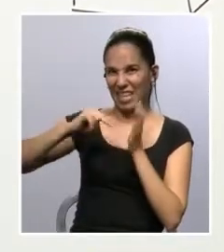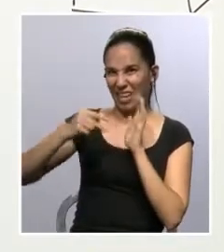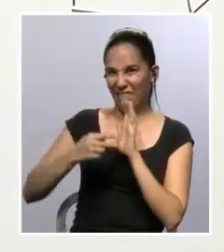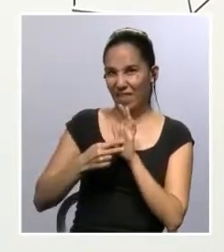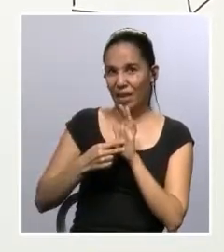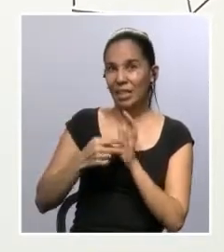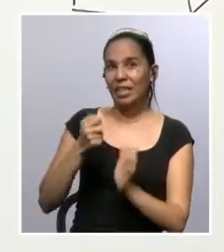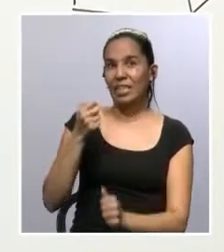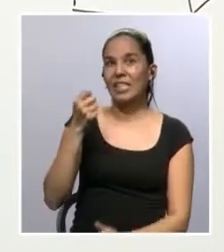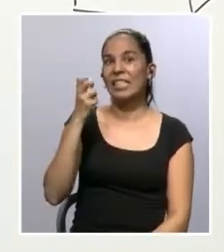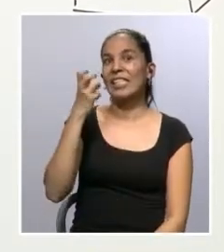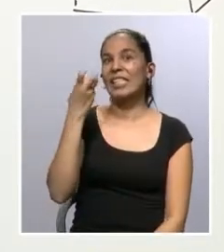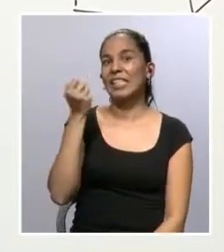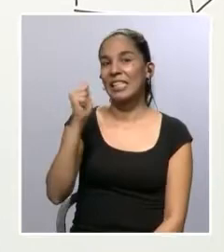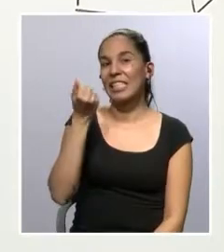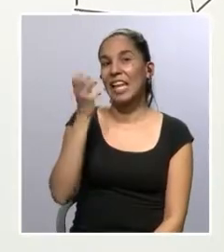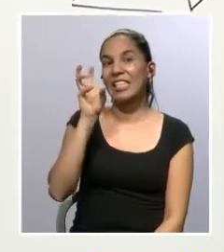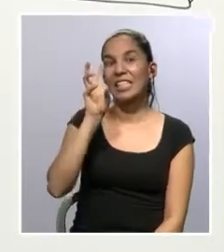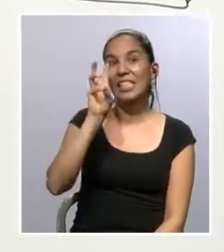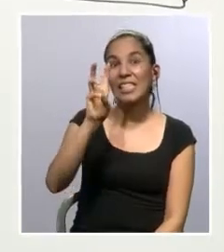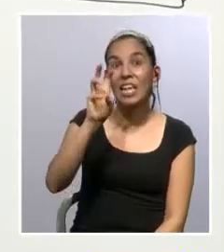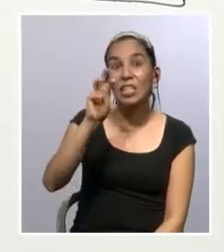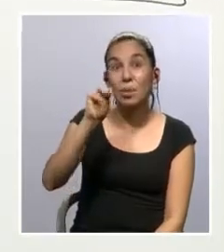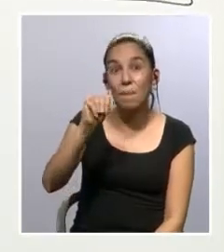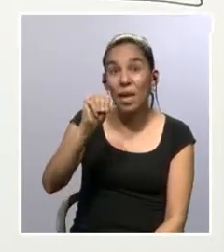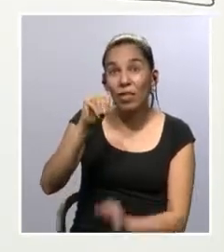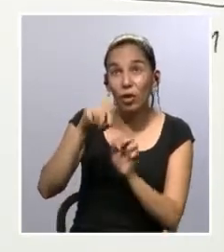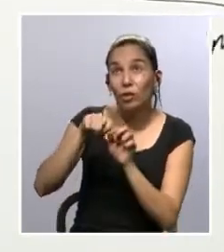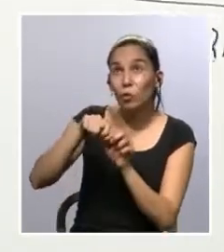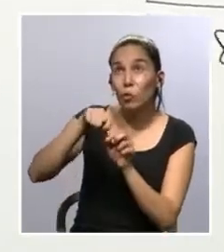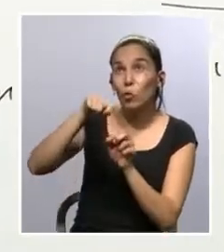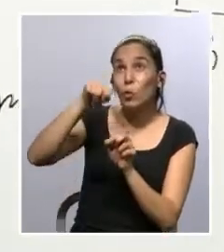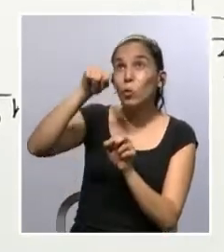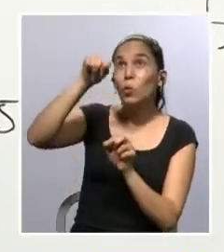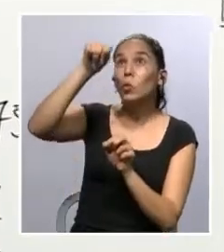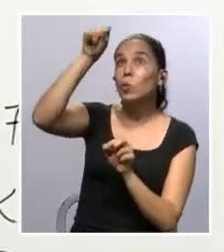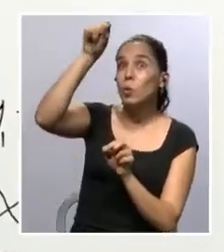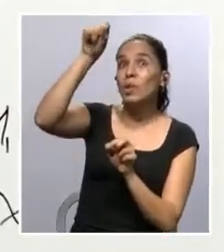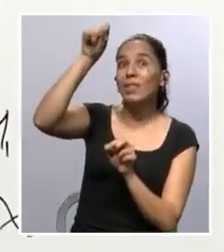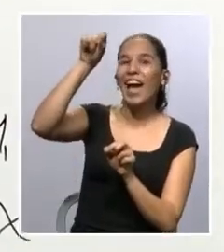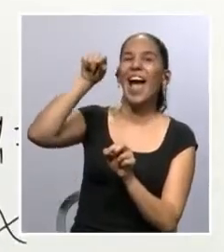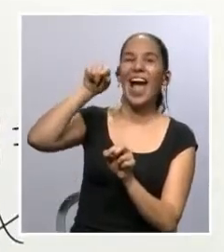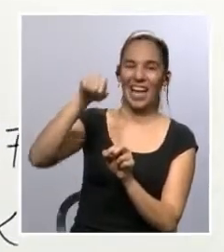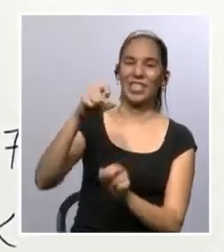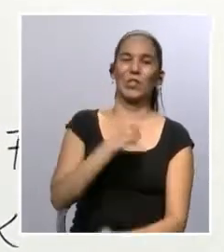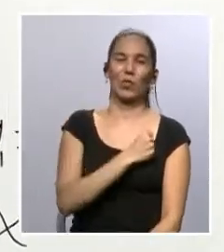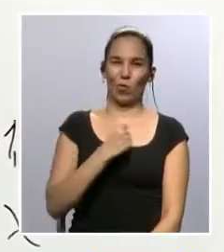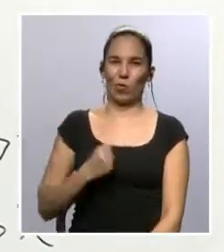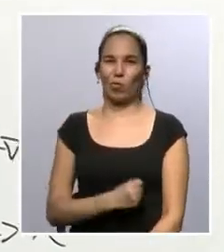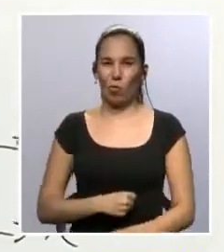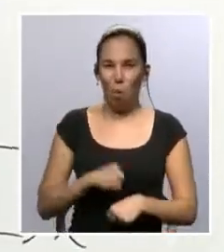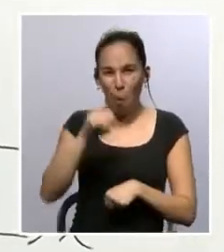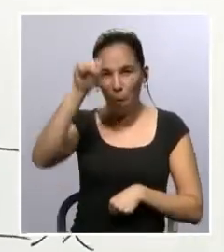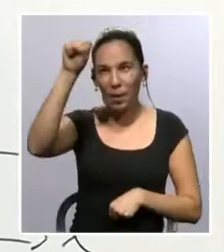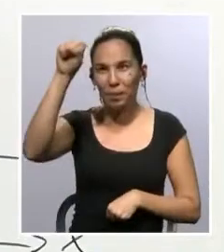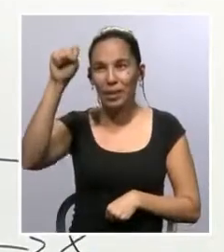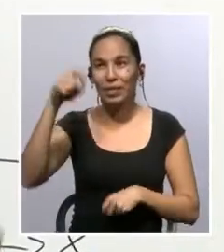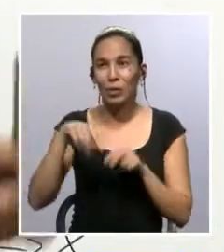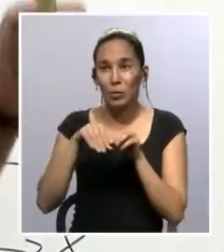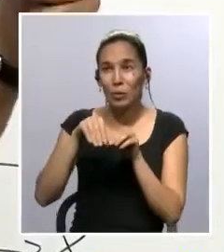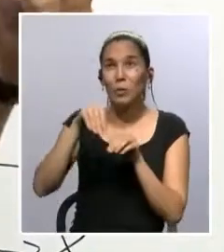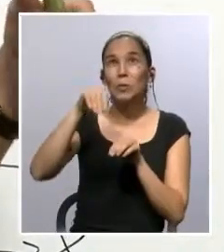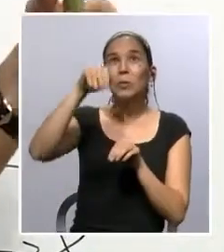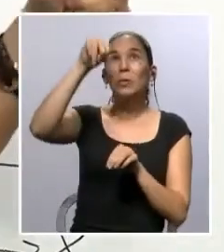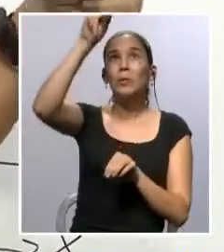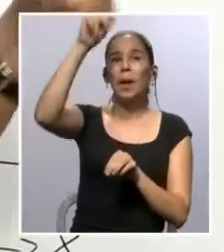16 metros. Esta sería la estatura que debería tener un Superman que